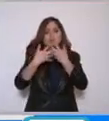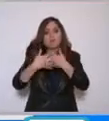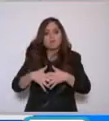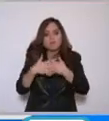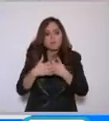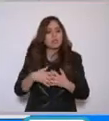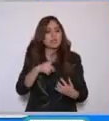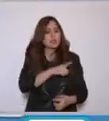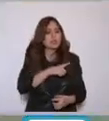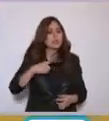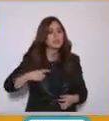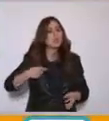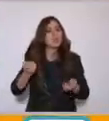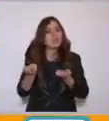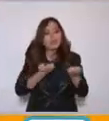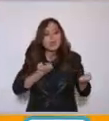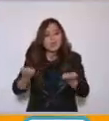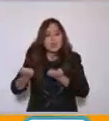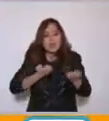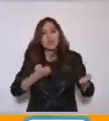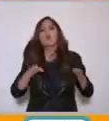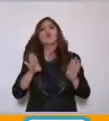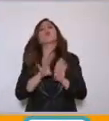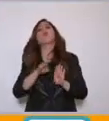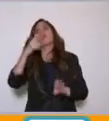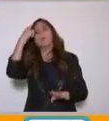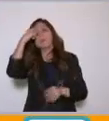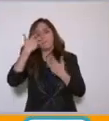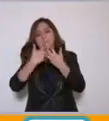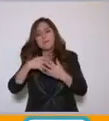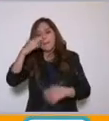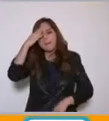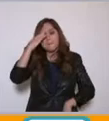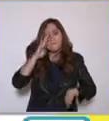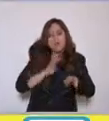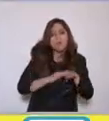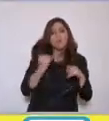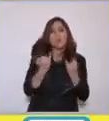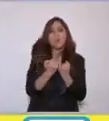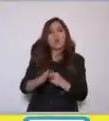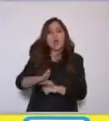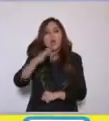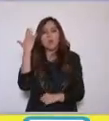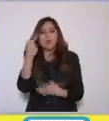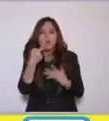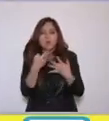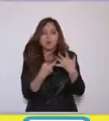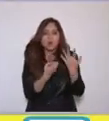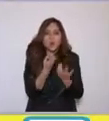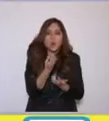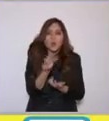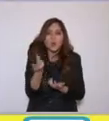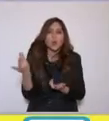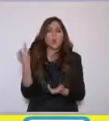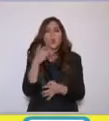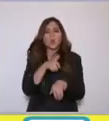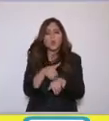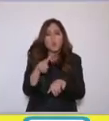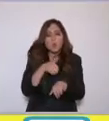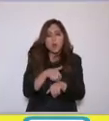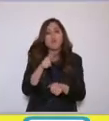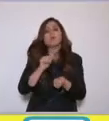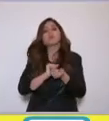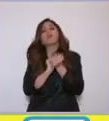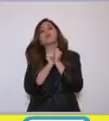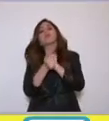está realizando ejercicios que le ayuden a tener mejor memoria, mejor velocidad, mejor capacidad de cálculo, que al final del día todo eso se deriva